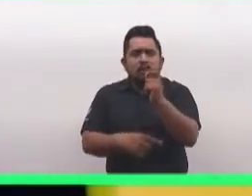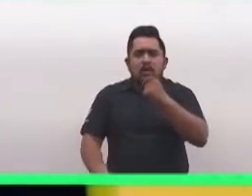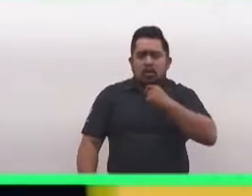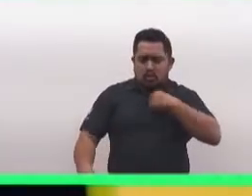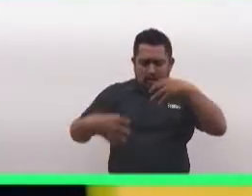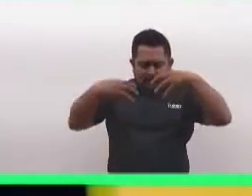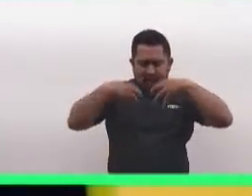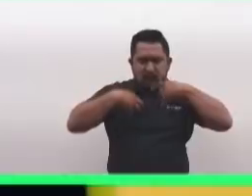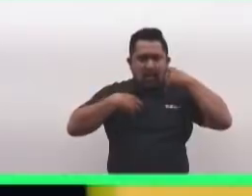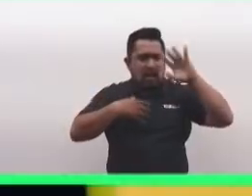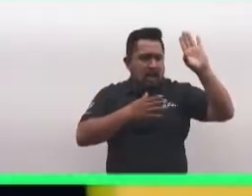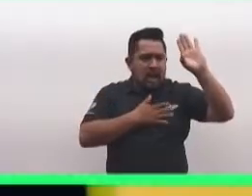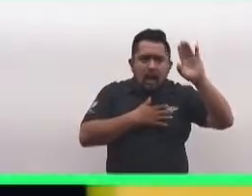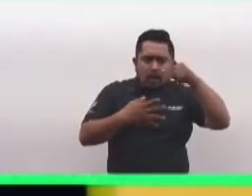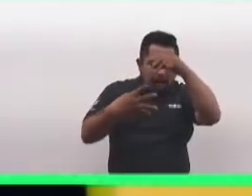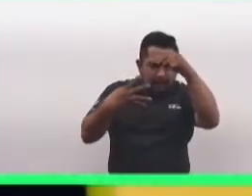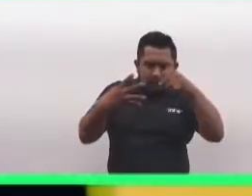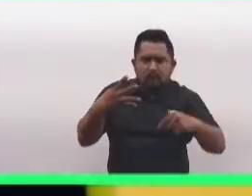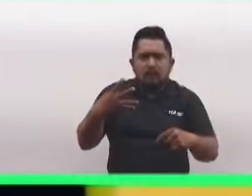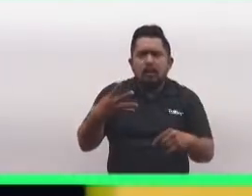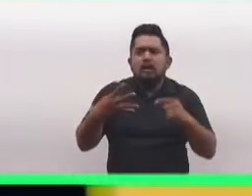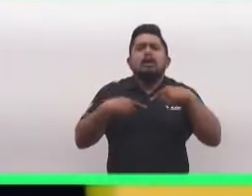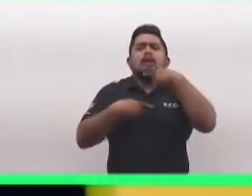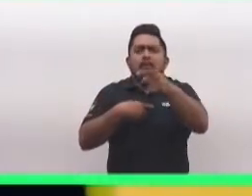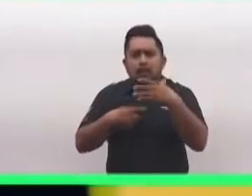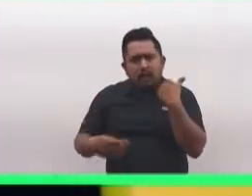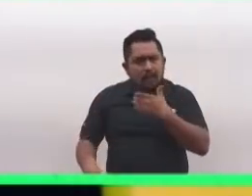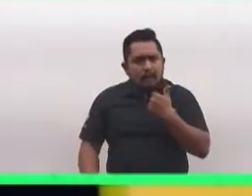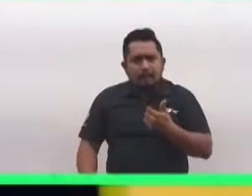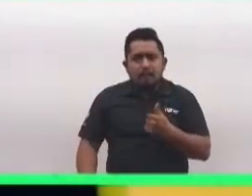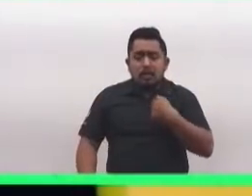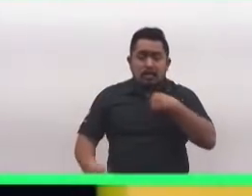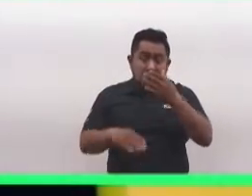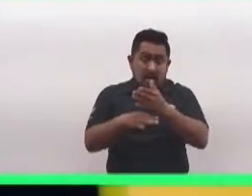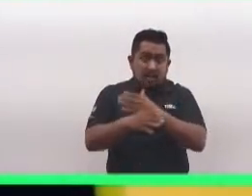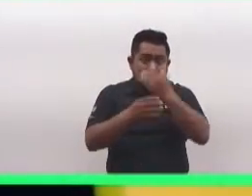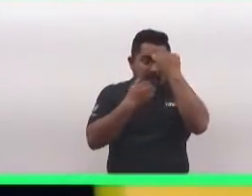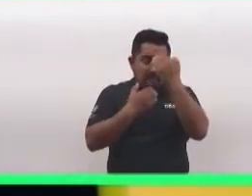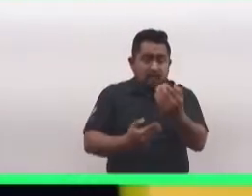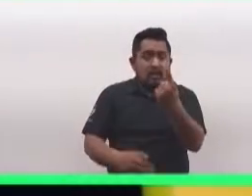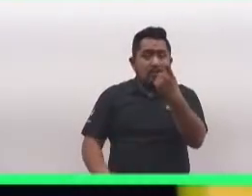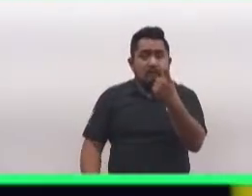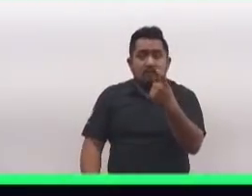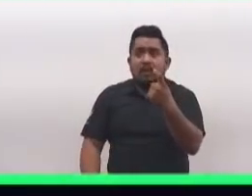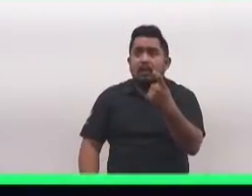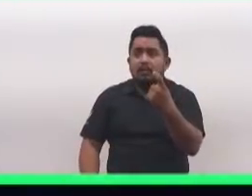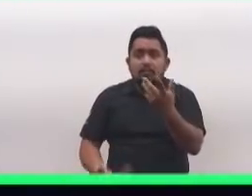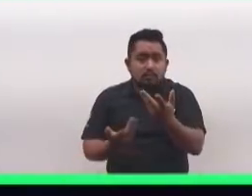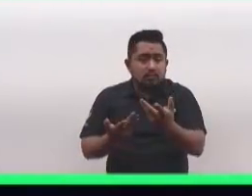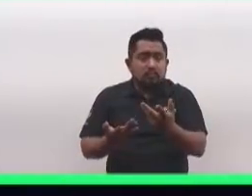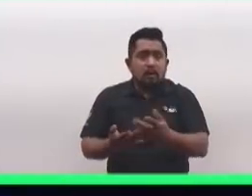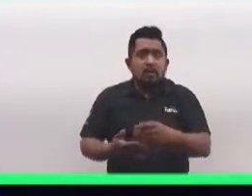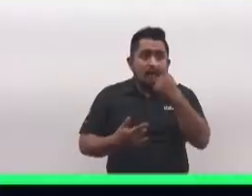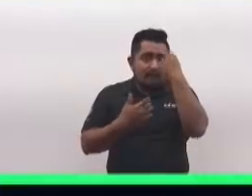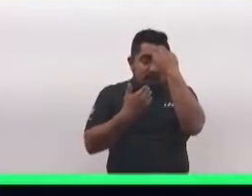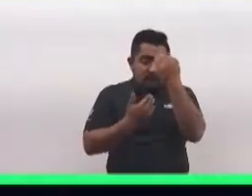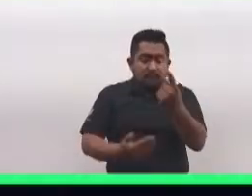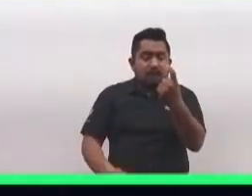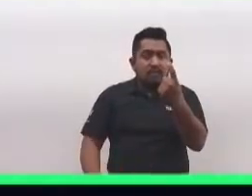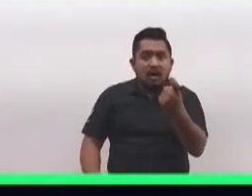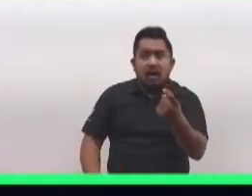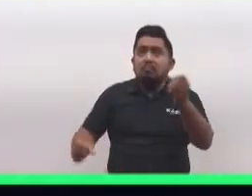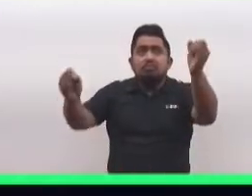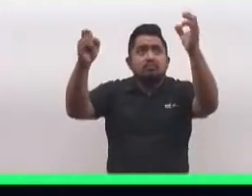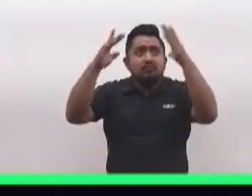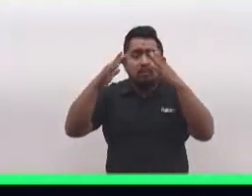que usted tiene todo está ahí pero y por que no pasa nada porque no hay obediencia entonces donde no hay obediencia no hay bendición no hay abundancia no hay